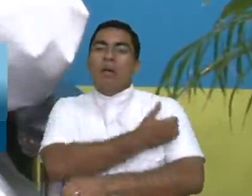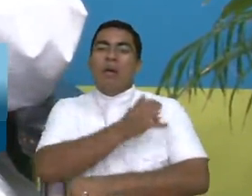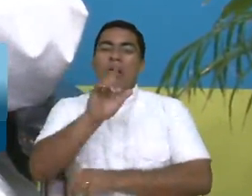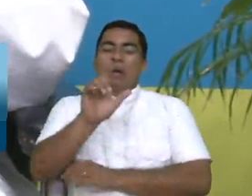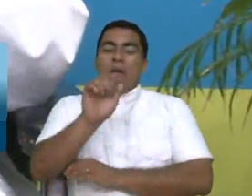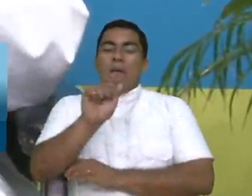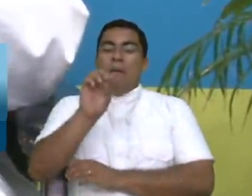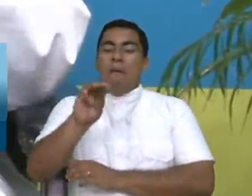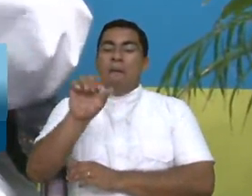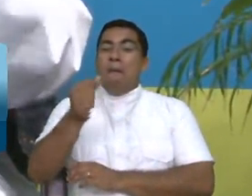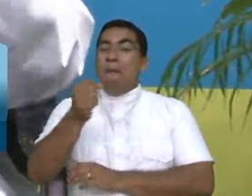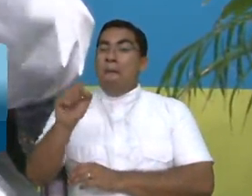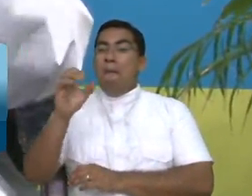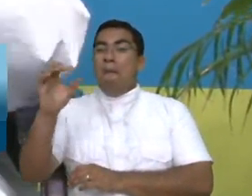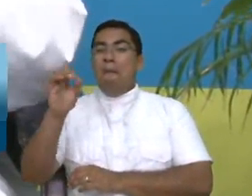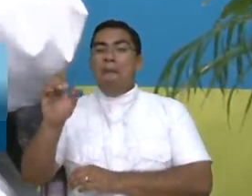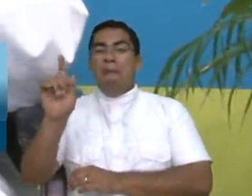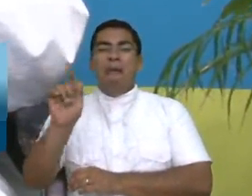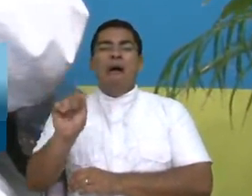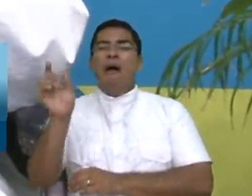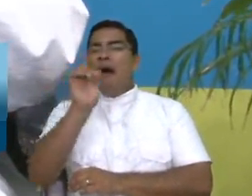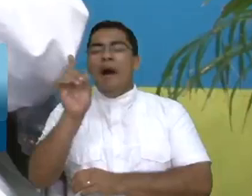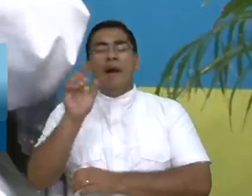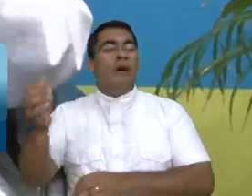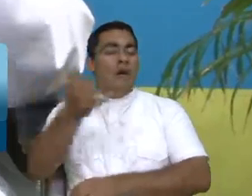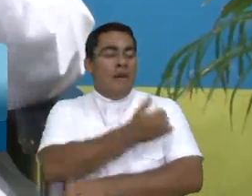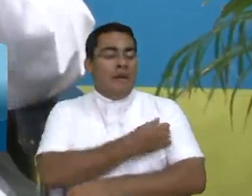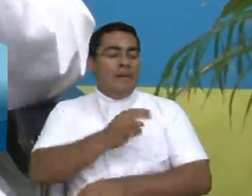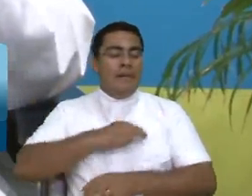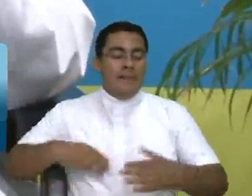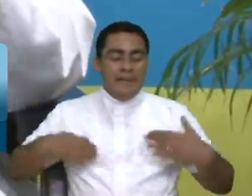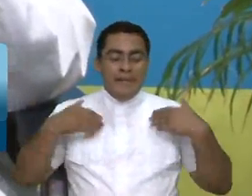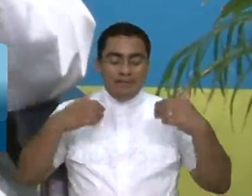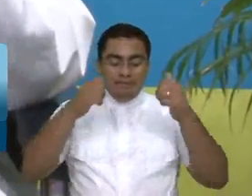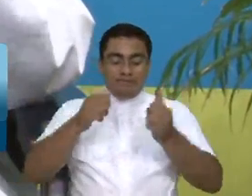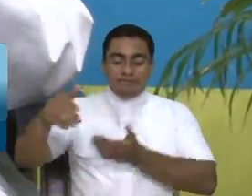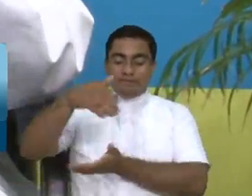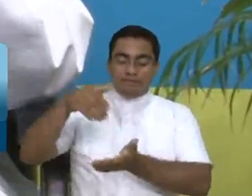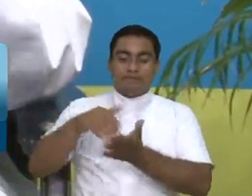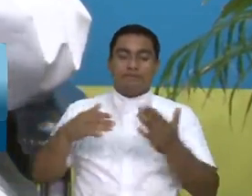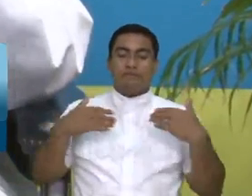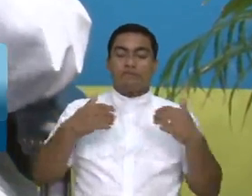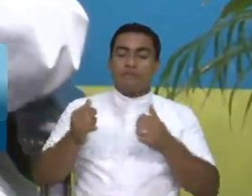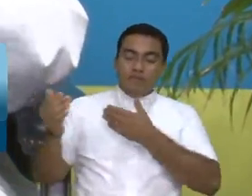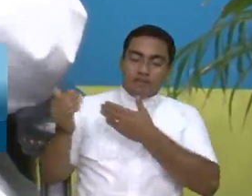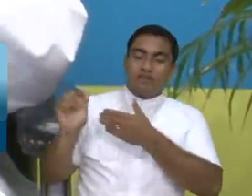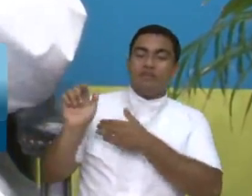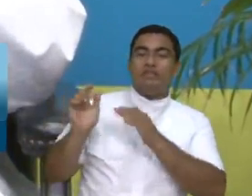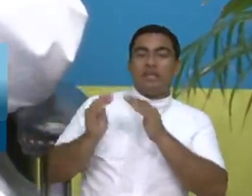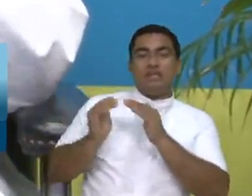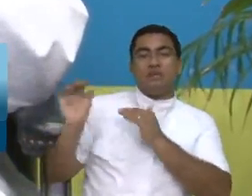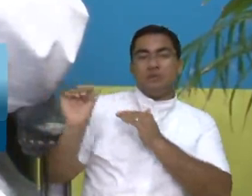caso de los departamentos, pueden ir a cualquier hospital del Ministerio de Salud, incluso al centro de salud, más cercano, que ahí se le van a empezar a dar las